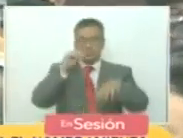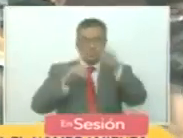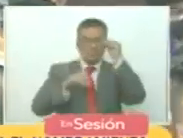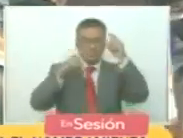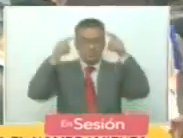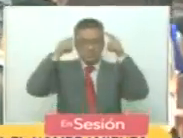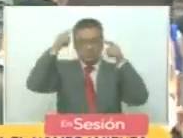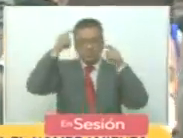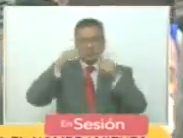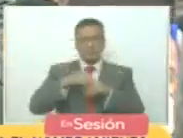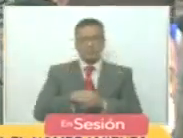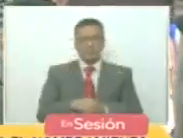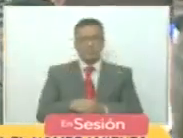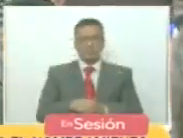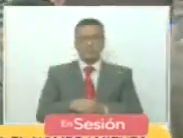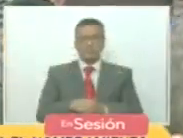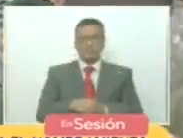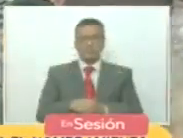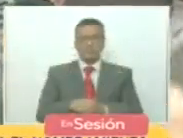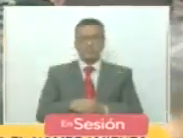comandante Chávez.